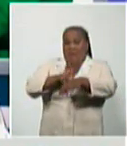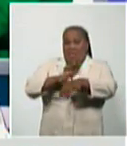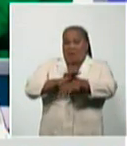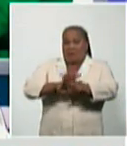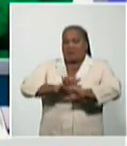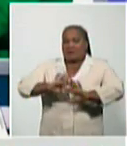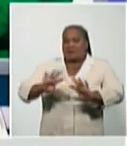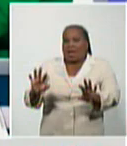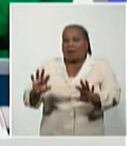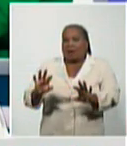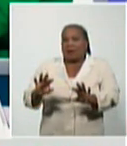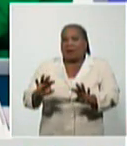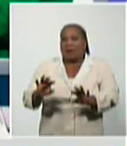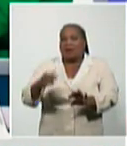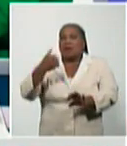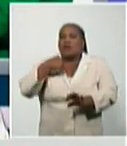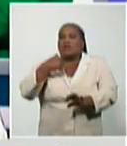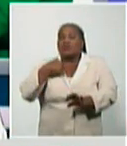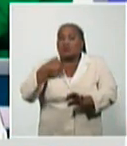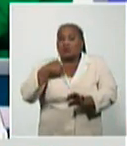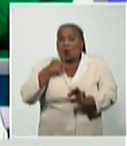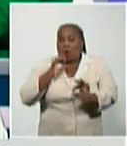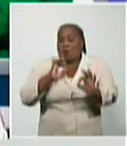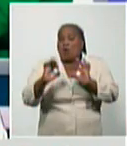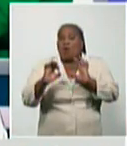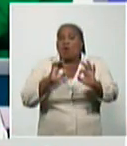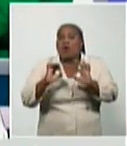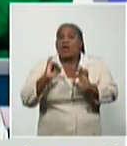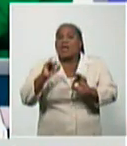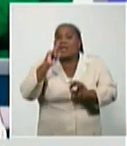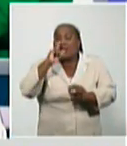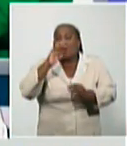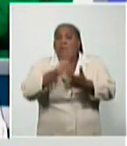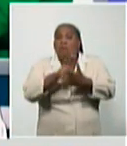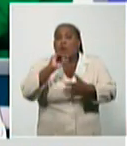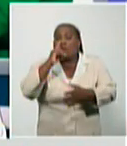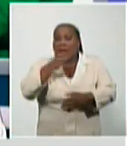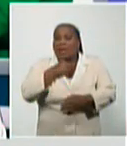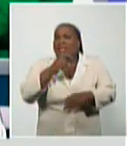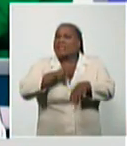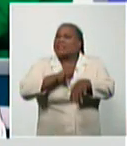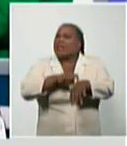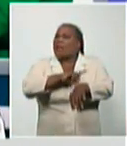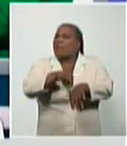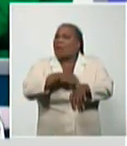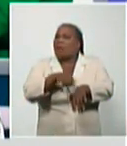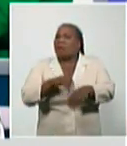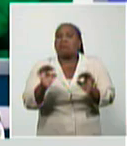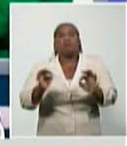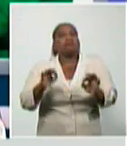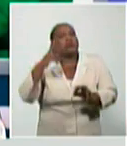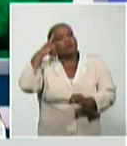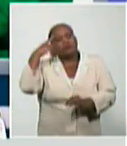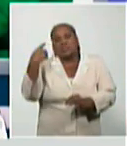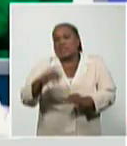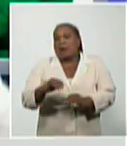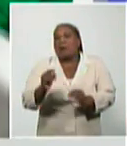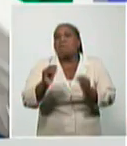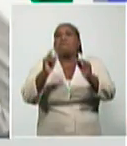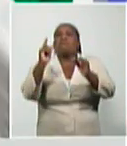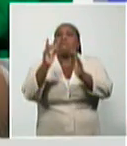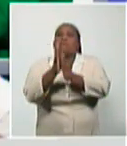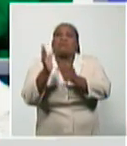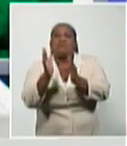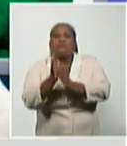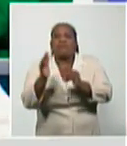me queda de inmunidad contra ella misma. Que eso pudiera decirse que si es por unos meses, la